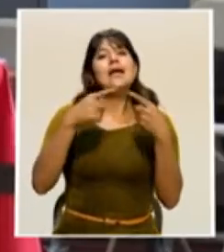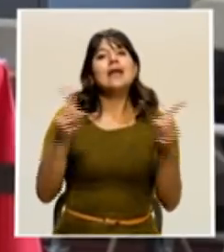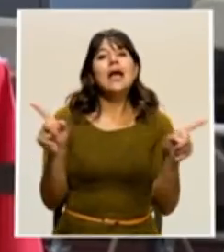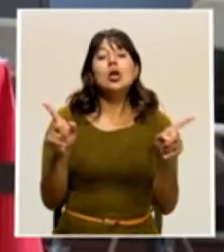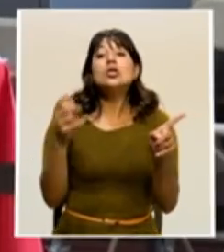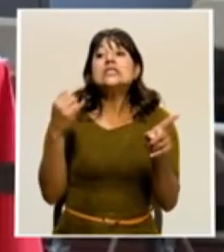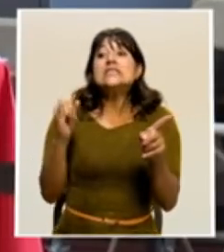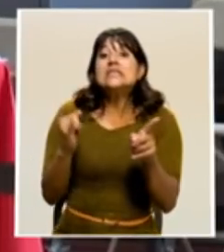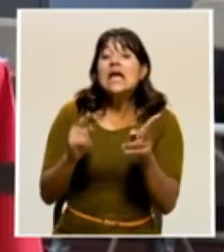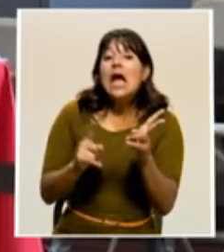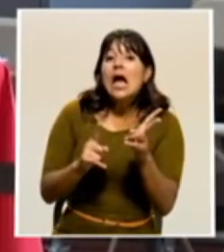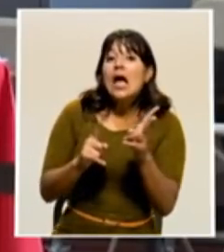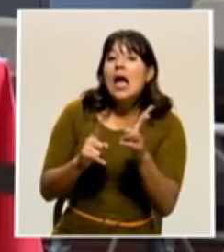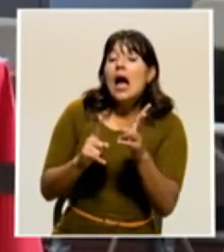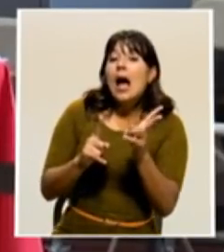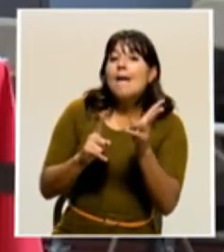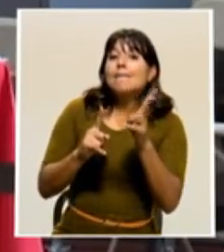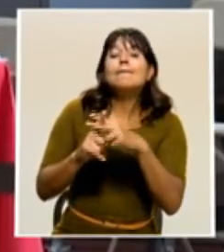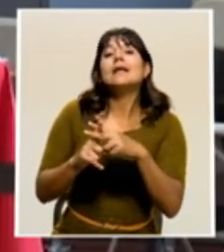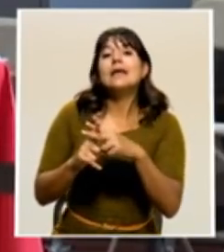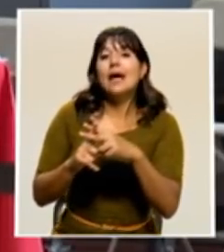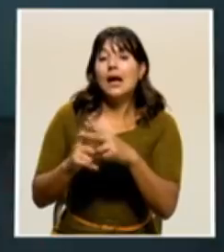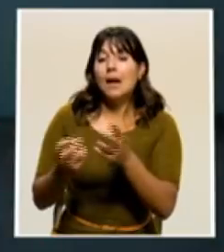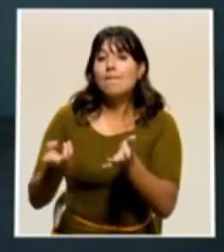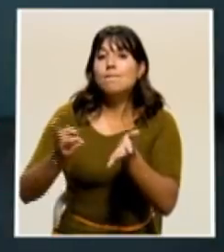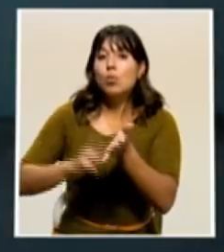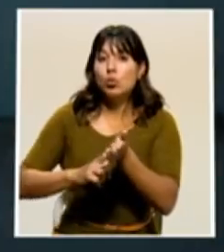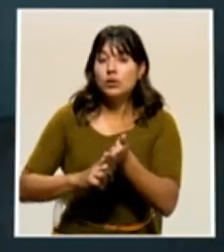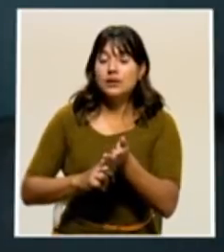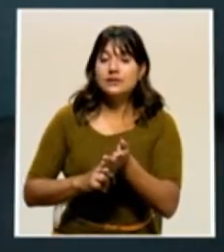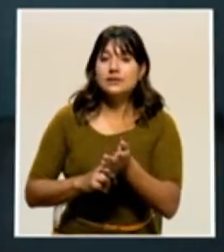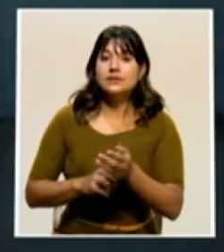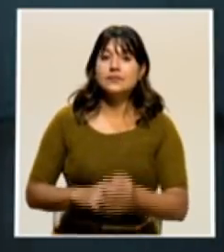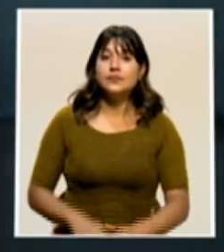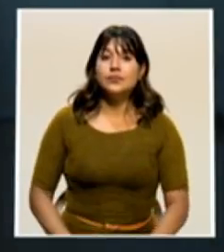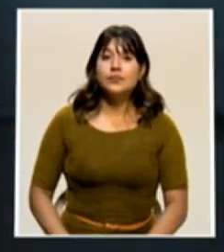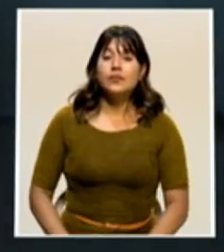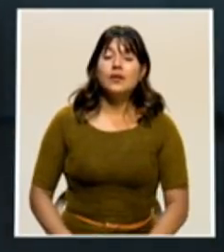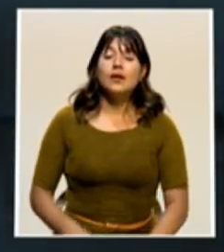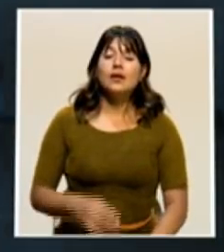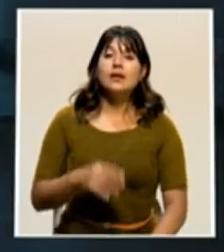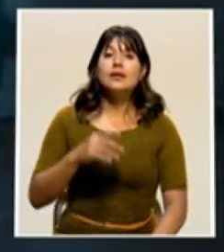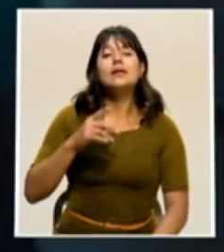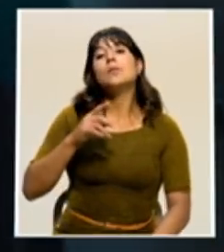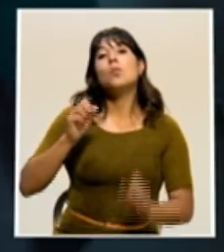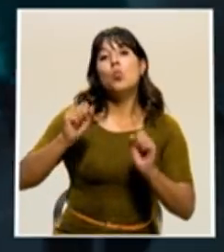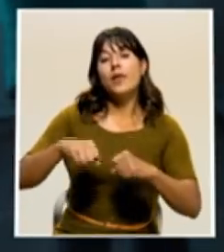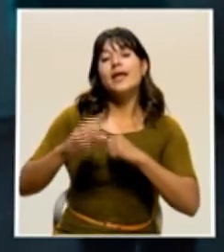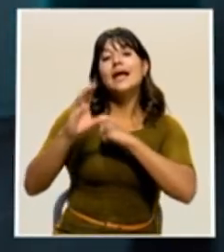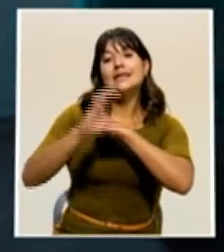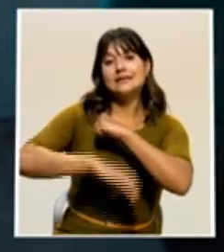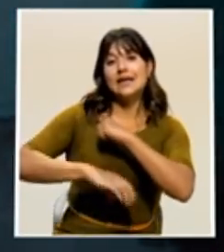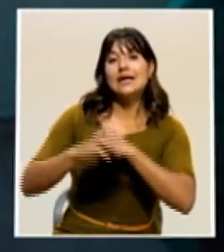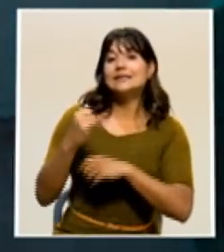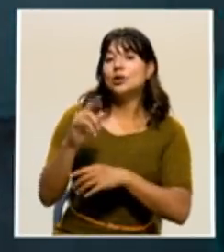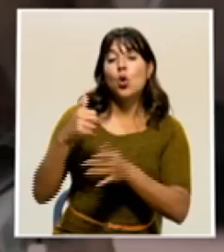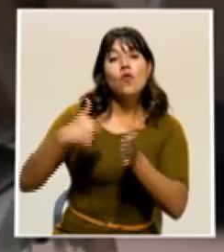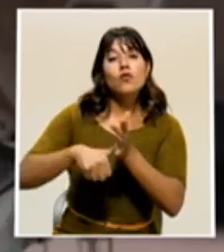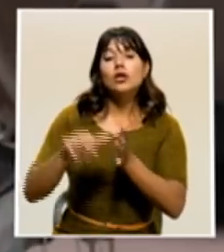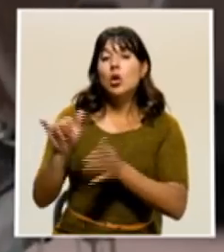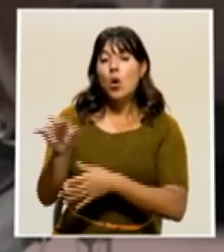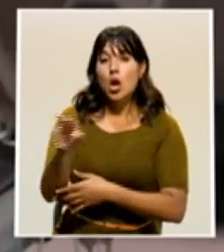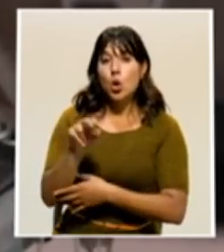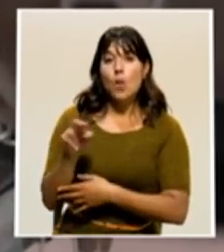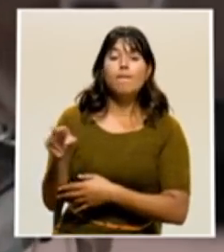los electores desleales con leyes que les obliguen a votar siguiendo el sufragio popular. Tras los comicios del martes,